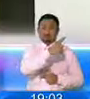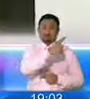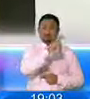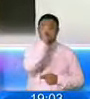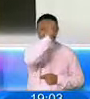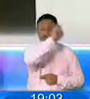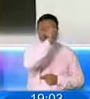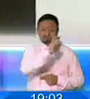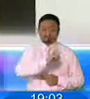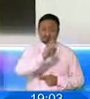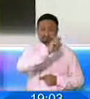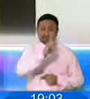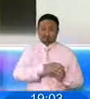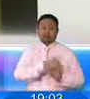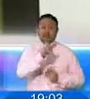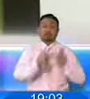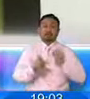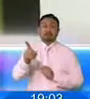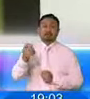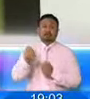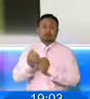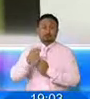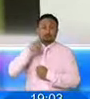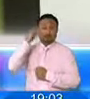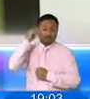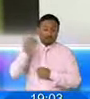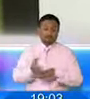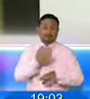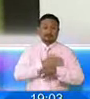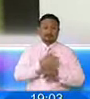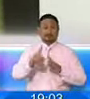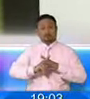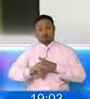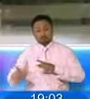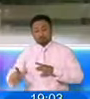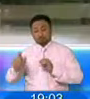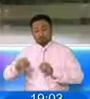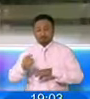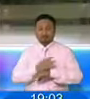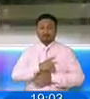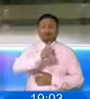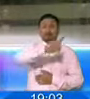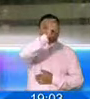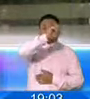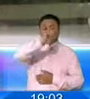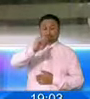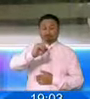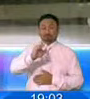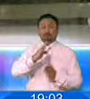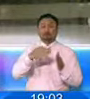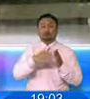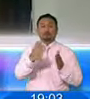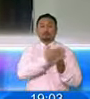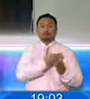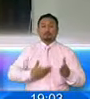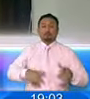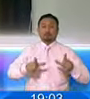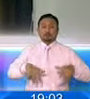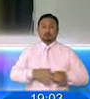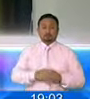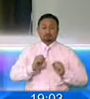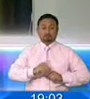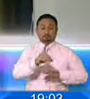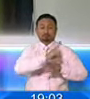Fueron vandalizadas por seguidores correístas que antes de abandonar las instalaciones pintaron leyendas en contra del presidente Moreno y de